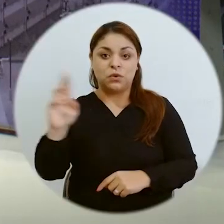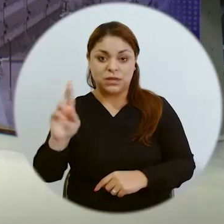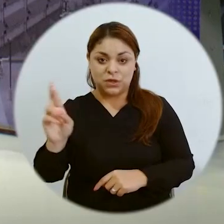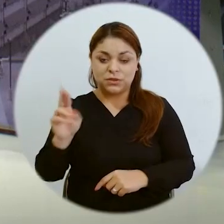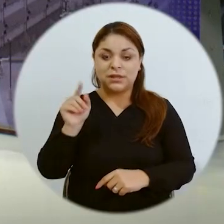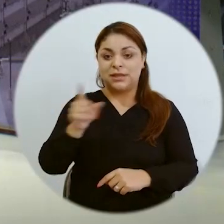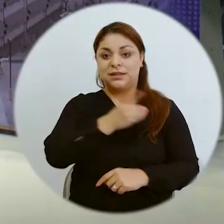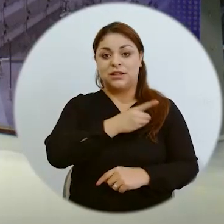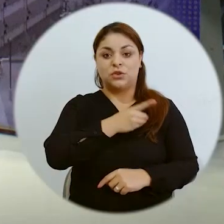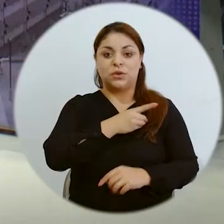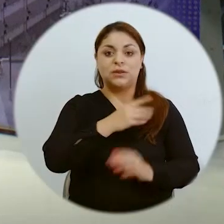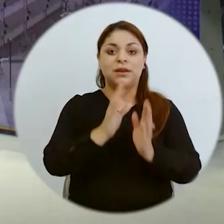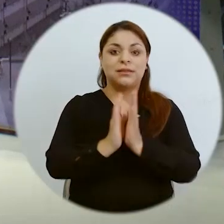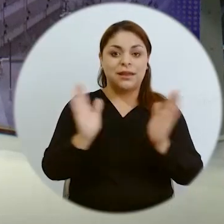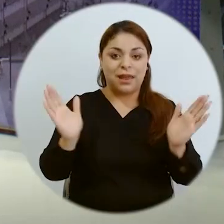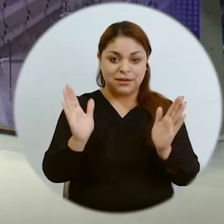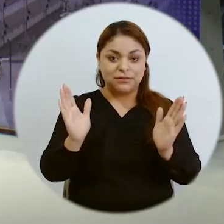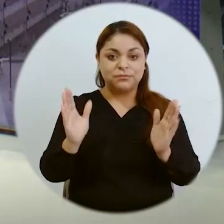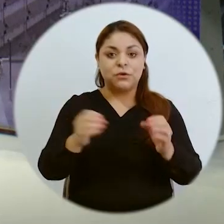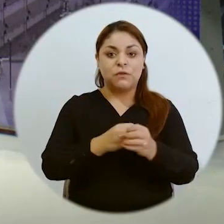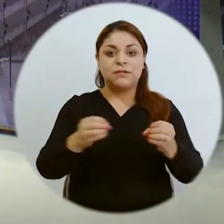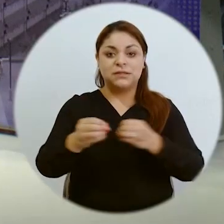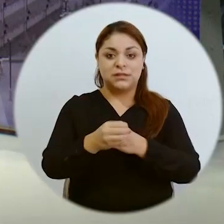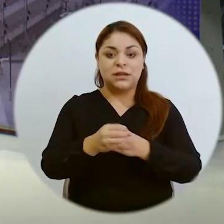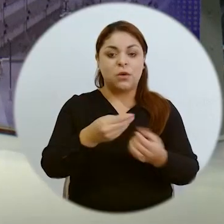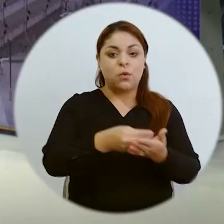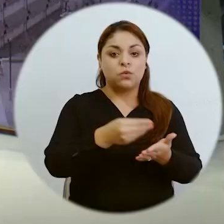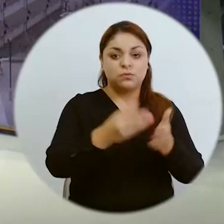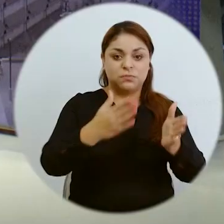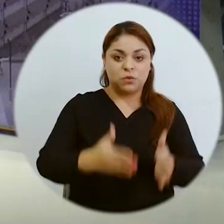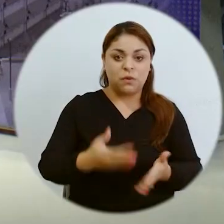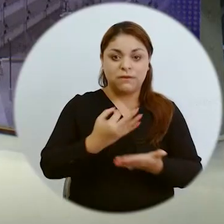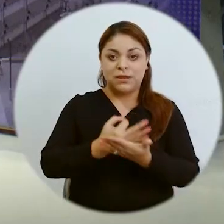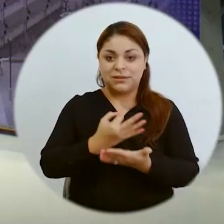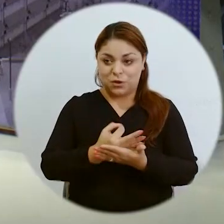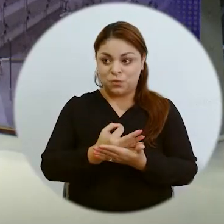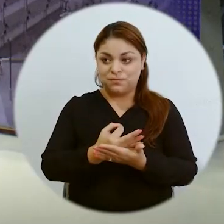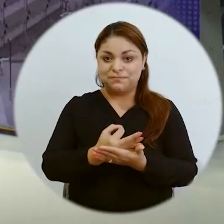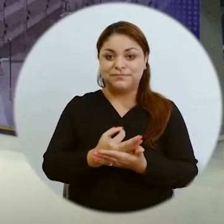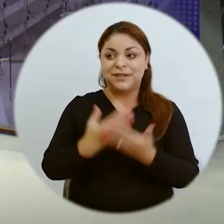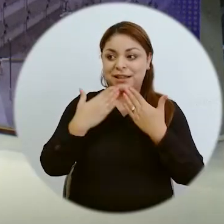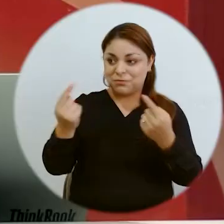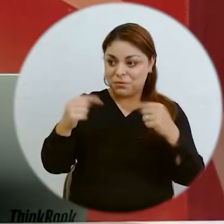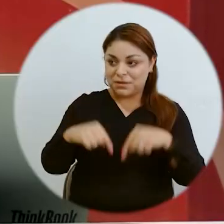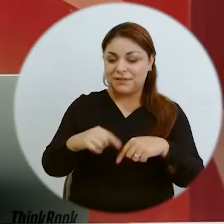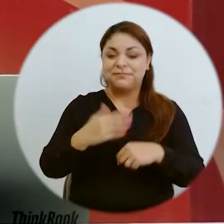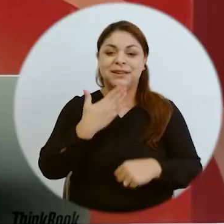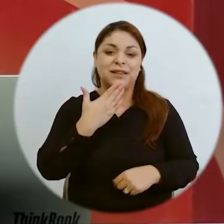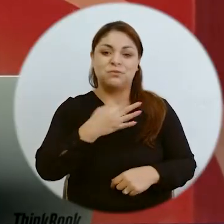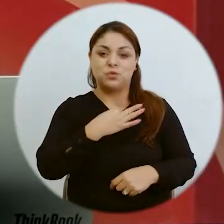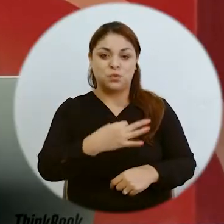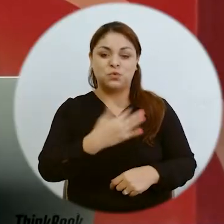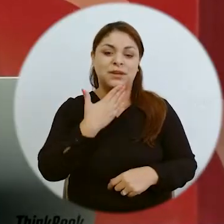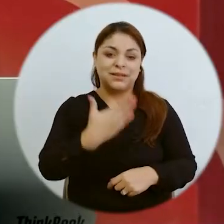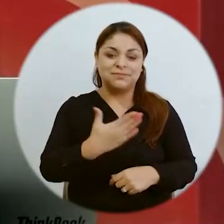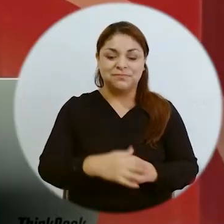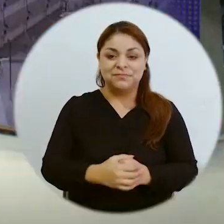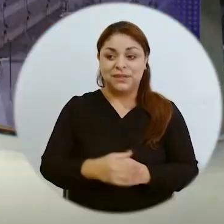Montero Rodríguez, quien es el director general de la Oficina del Consumidor Financiero. Gracias por estar de nuevo en Una Mirada. Gran gusto, Maribel. Muchas